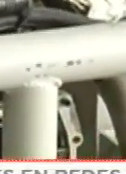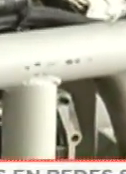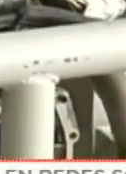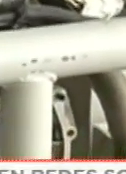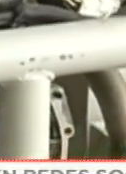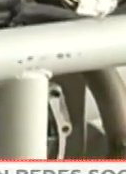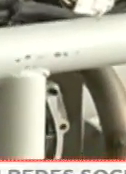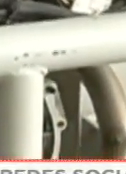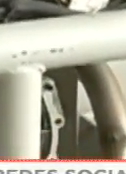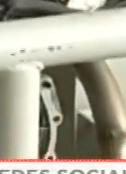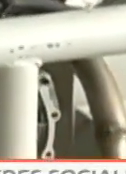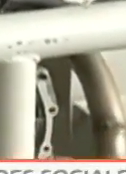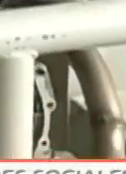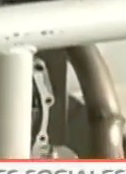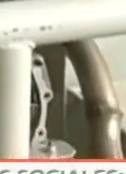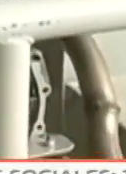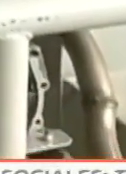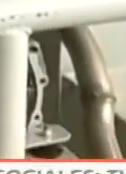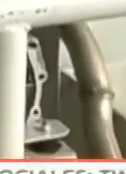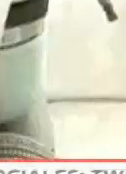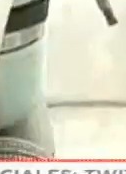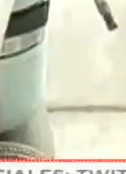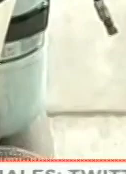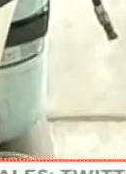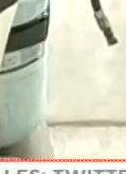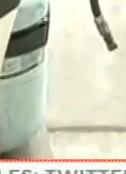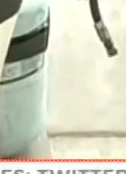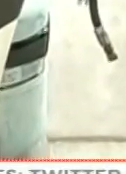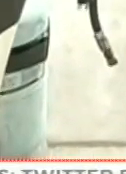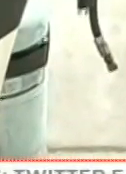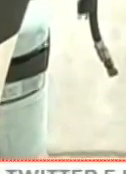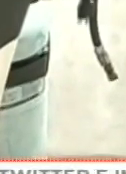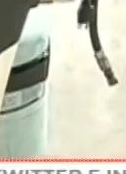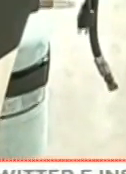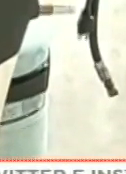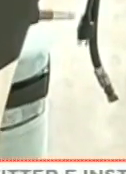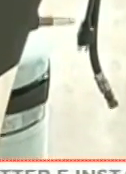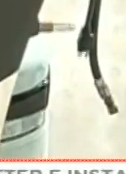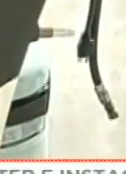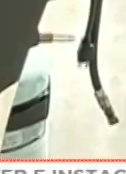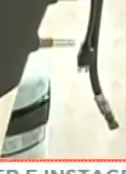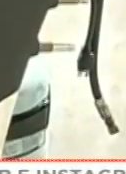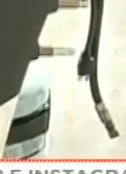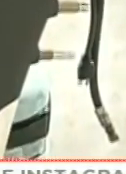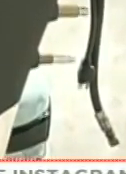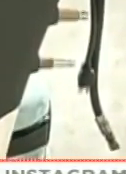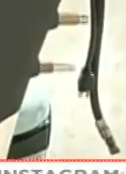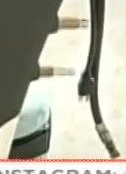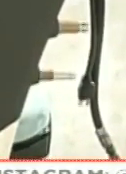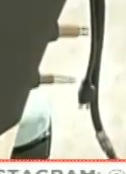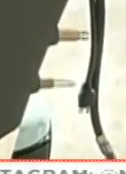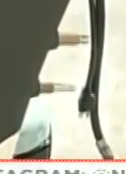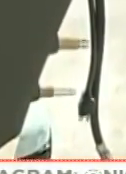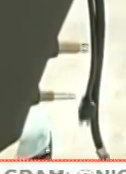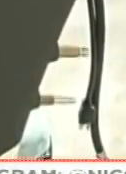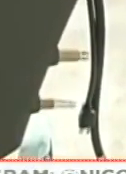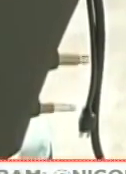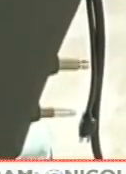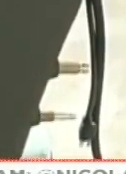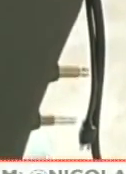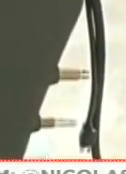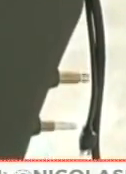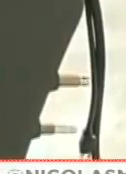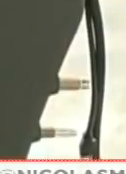para la Investigación, Desarrollo e Innovación para el Transporte, que sirve de engranaje con el vértice 6, que es el encadenamiento